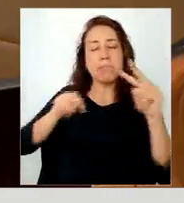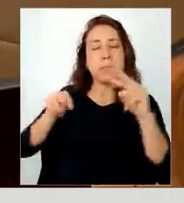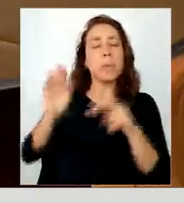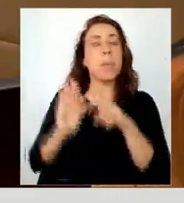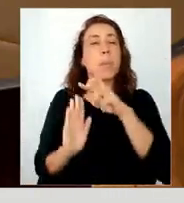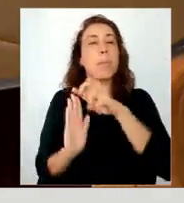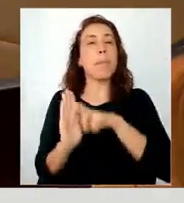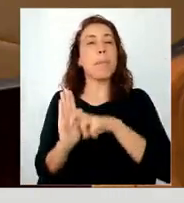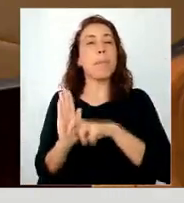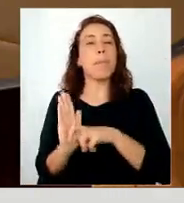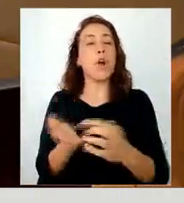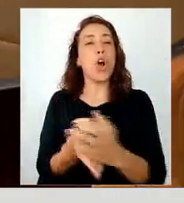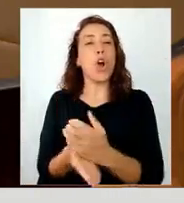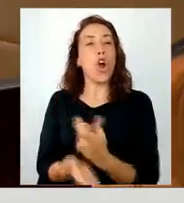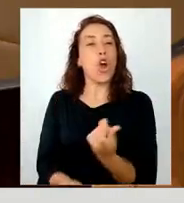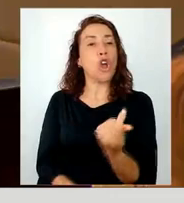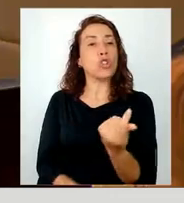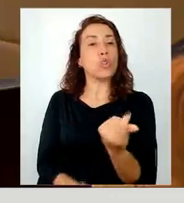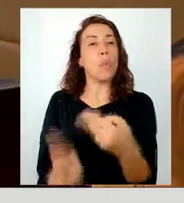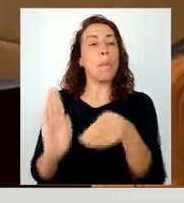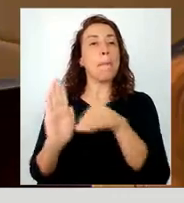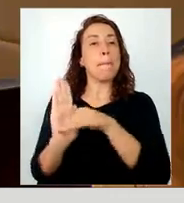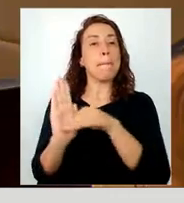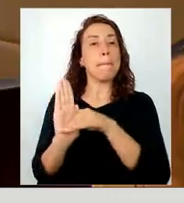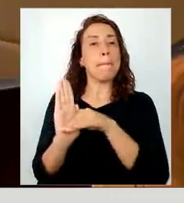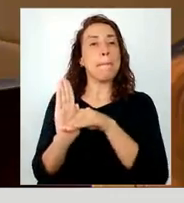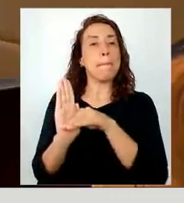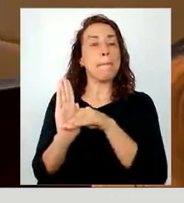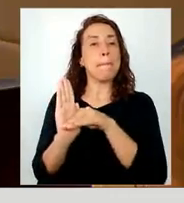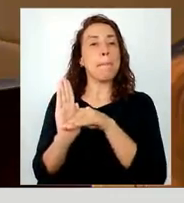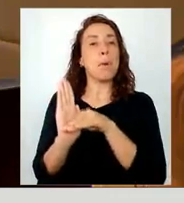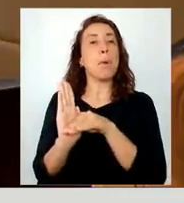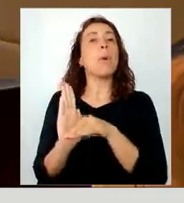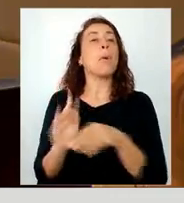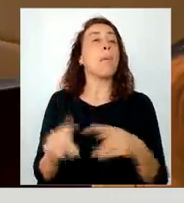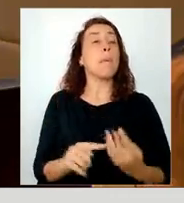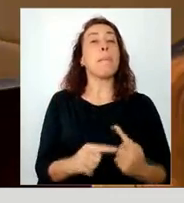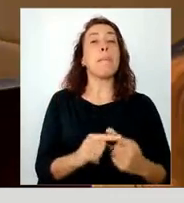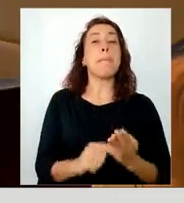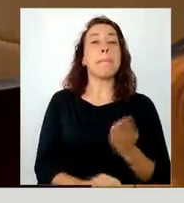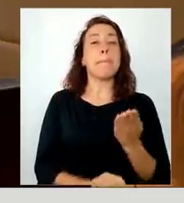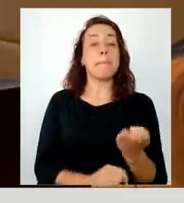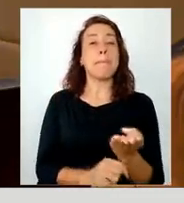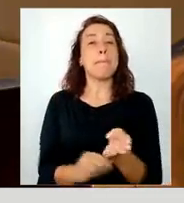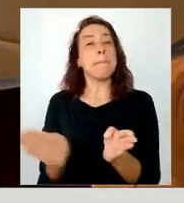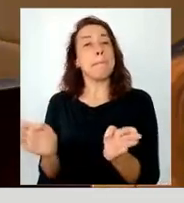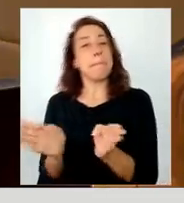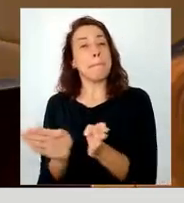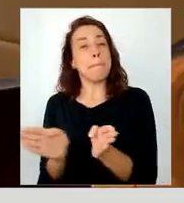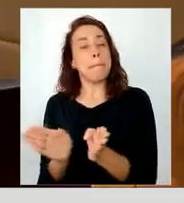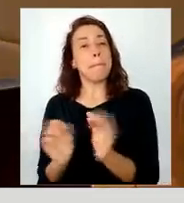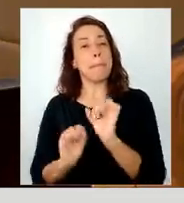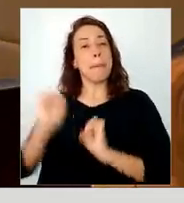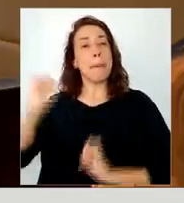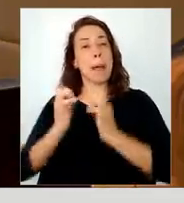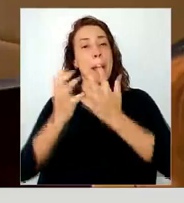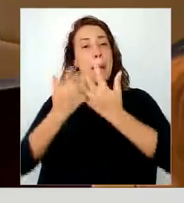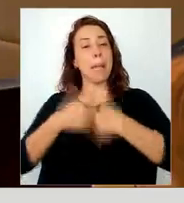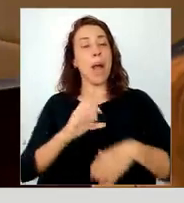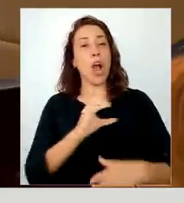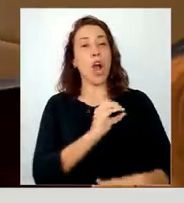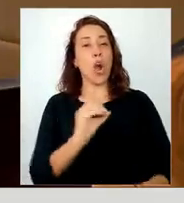sueldo mínimo a solicitud de la de los pequeñas empresas y las cooperativas